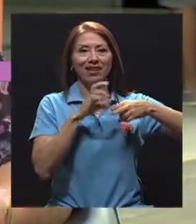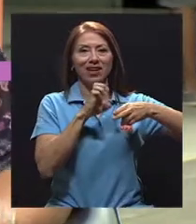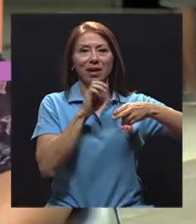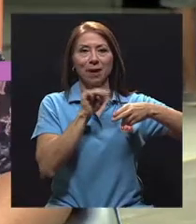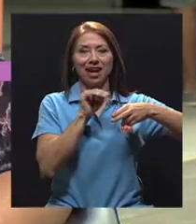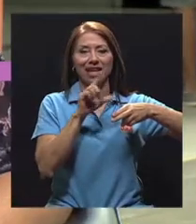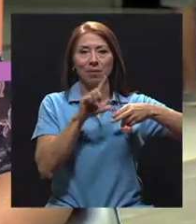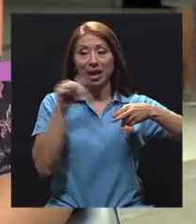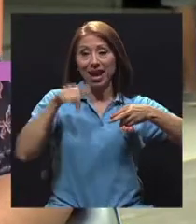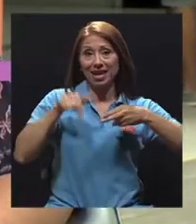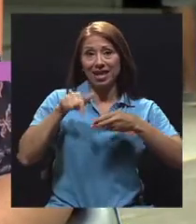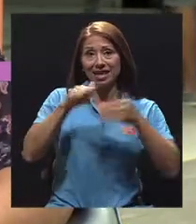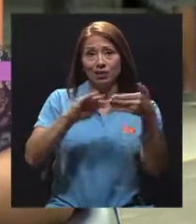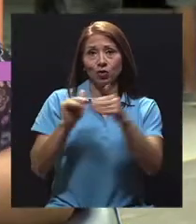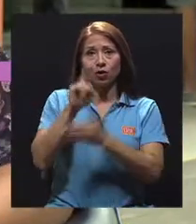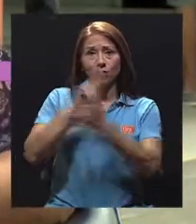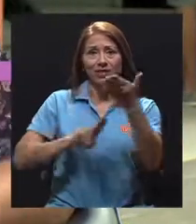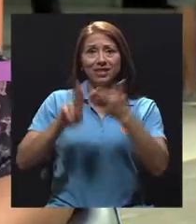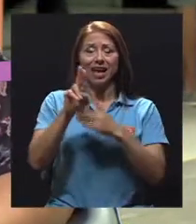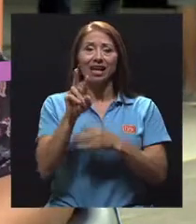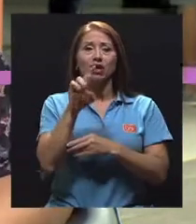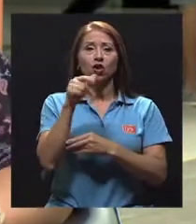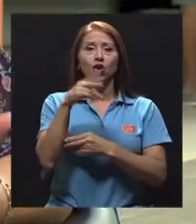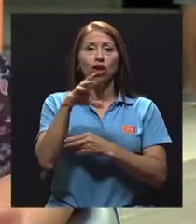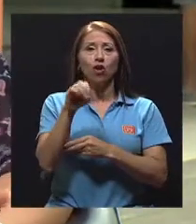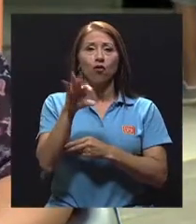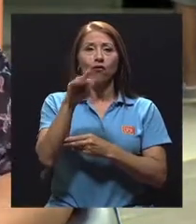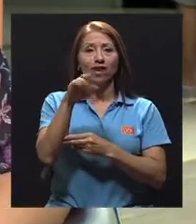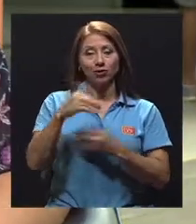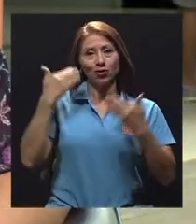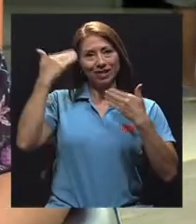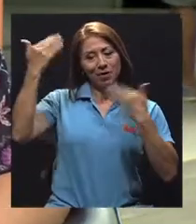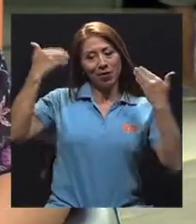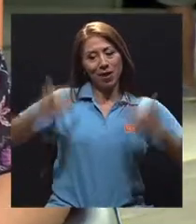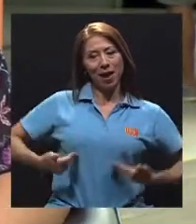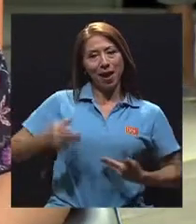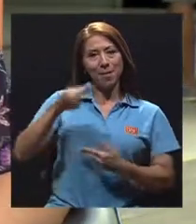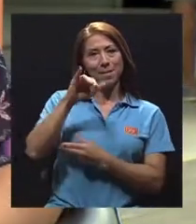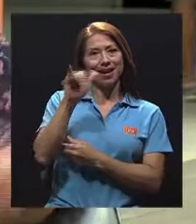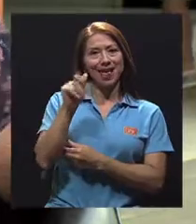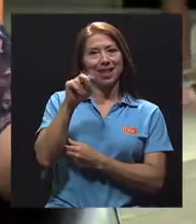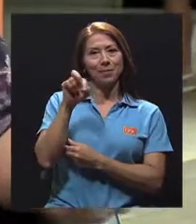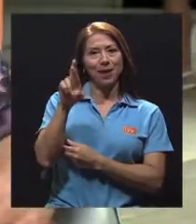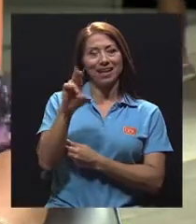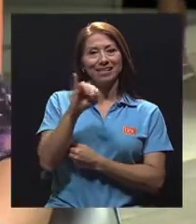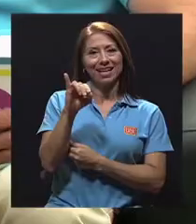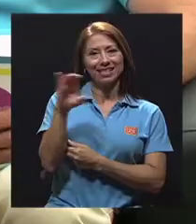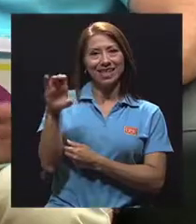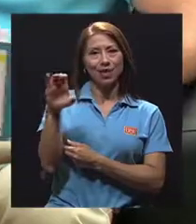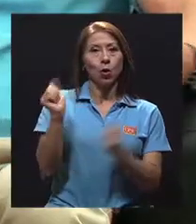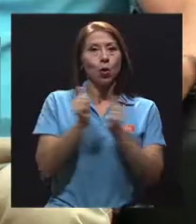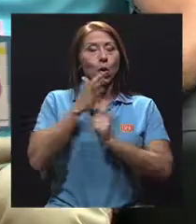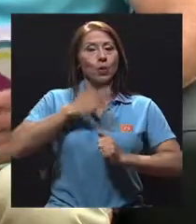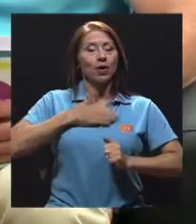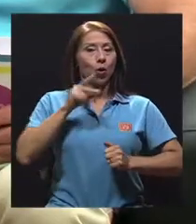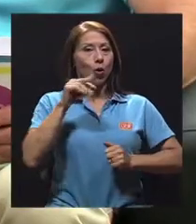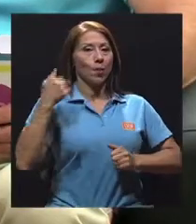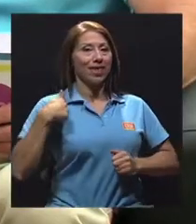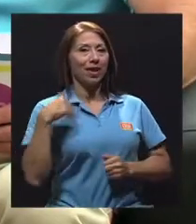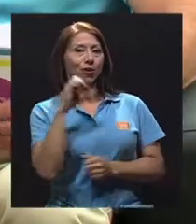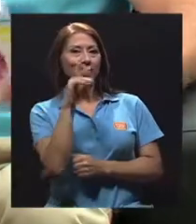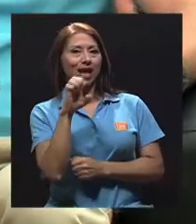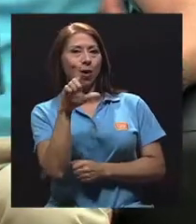Laman, aquí en la ciudad universitaria Rodrigo Facio. Y la saluda María del Mar Izaguirre Cedeño y conmigo está mi compañero. Saúl